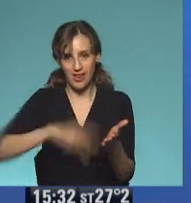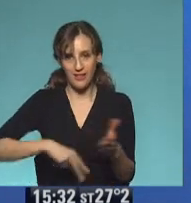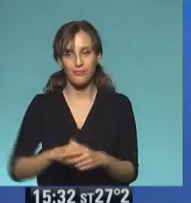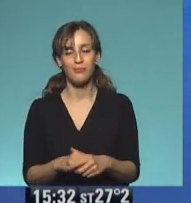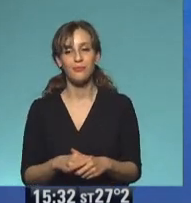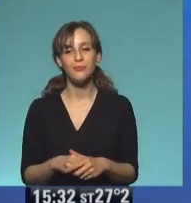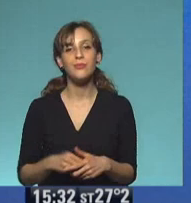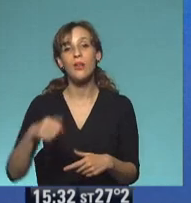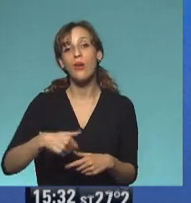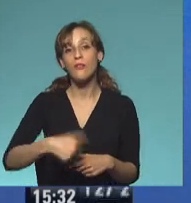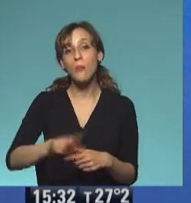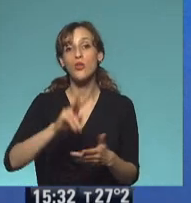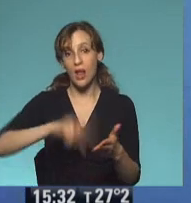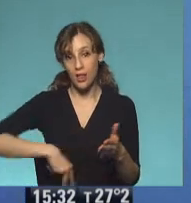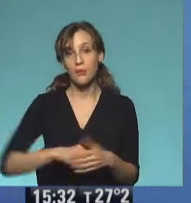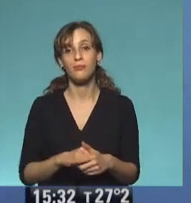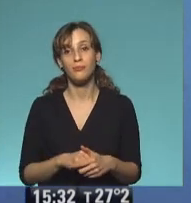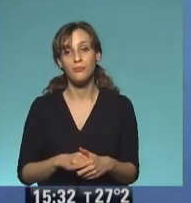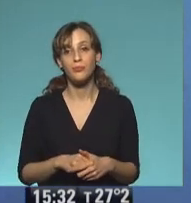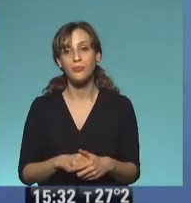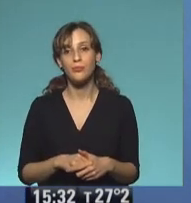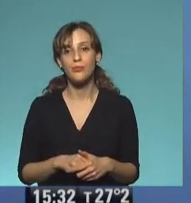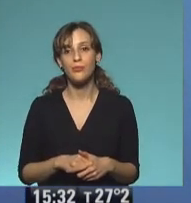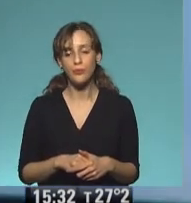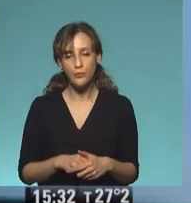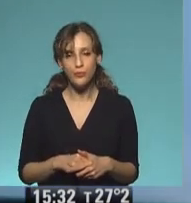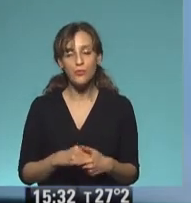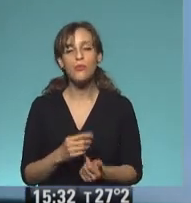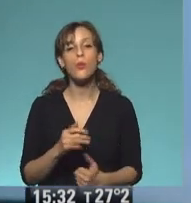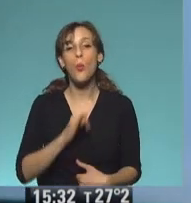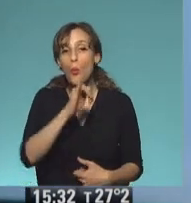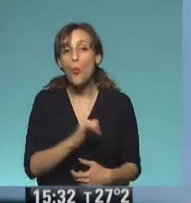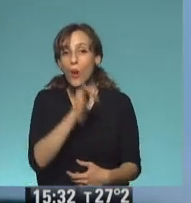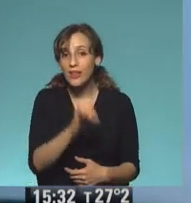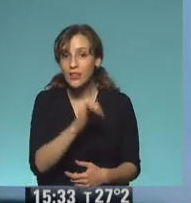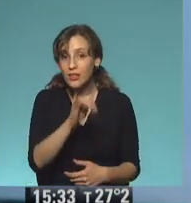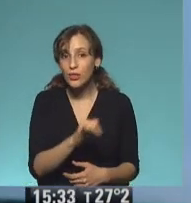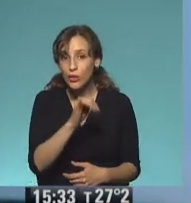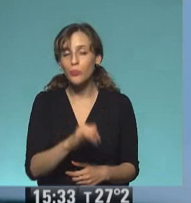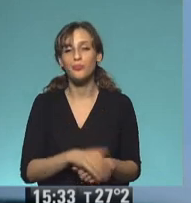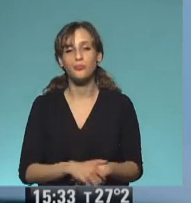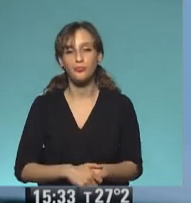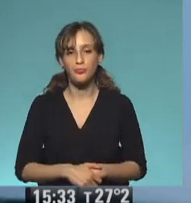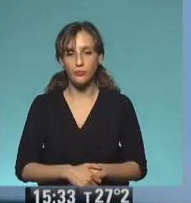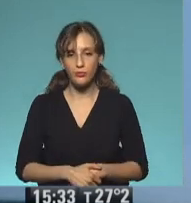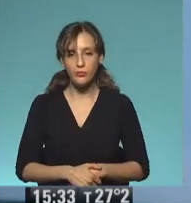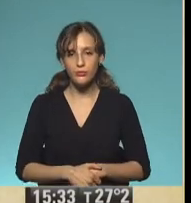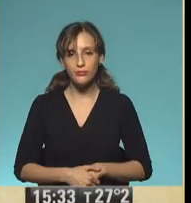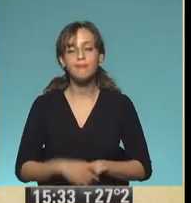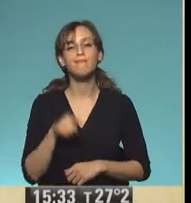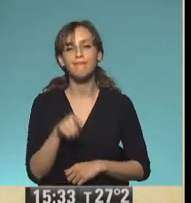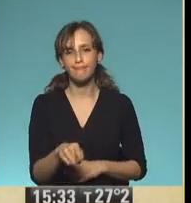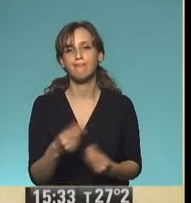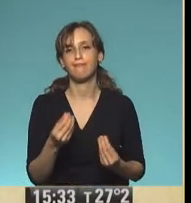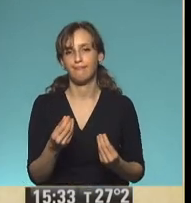vamos a leer de un cuento puaj y otros relatos, un cuento que se llama Cuento de la Polla. Y lo elegí, es